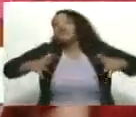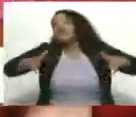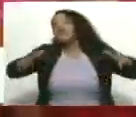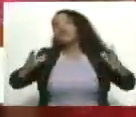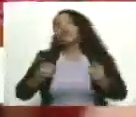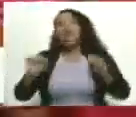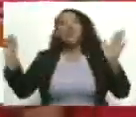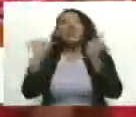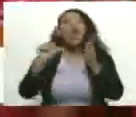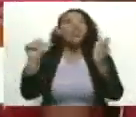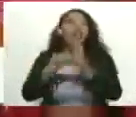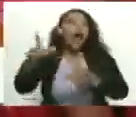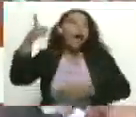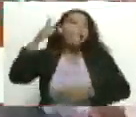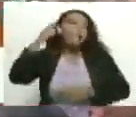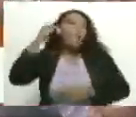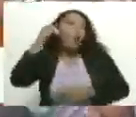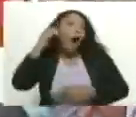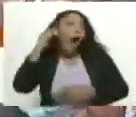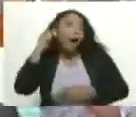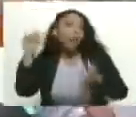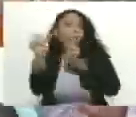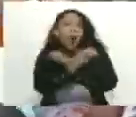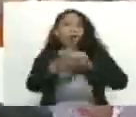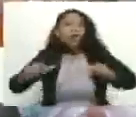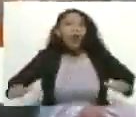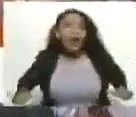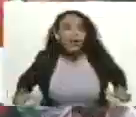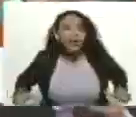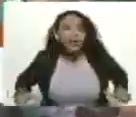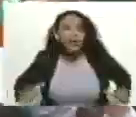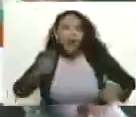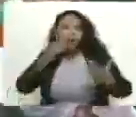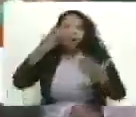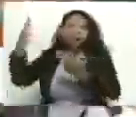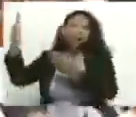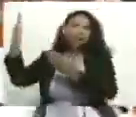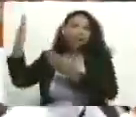¿Dónde está la mujer portuguesa?